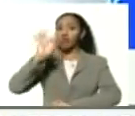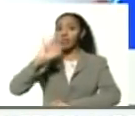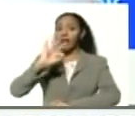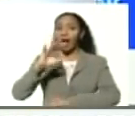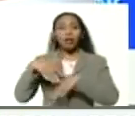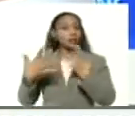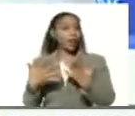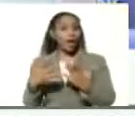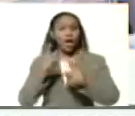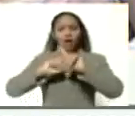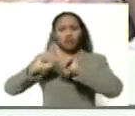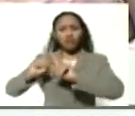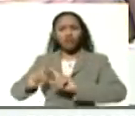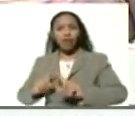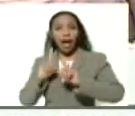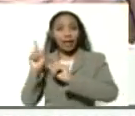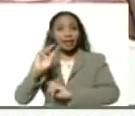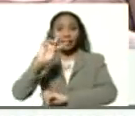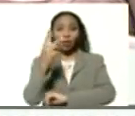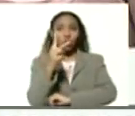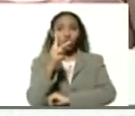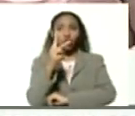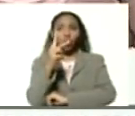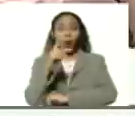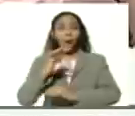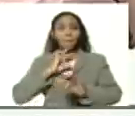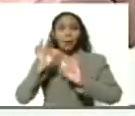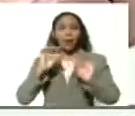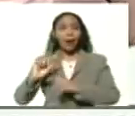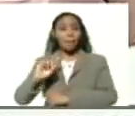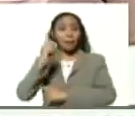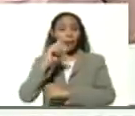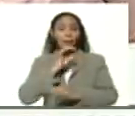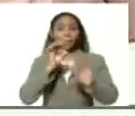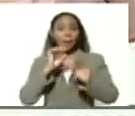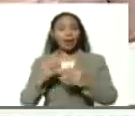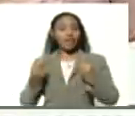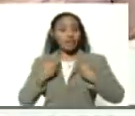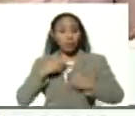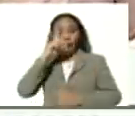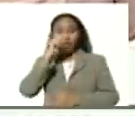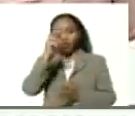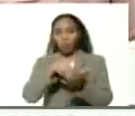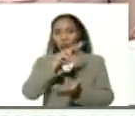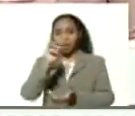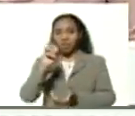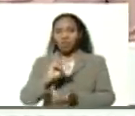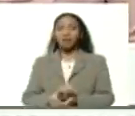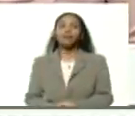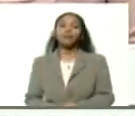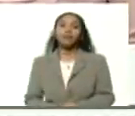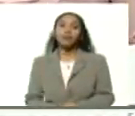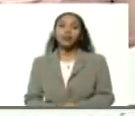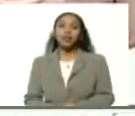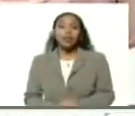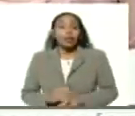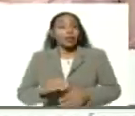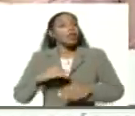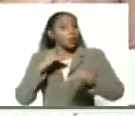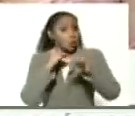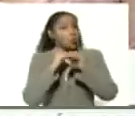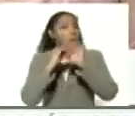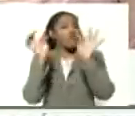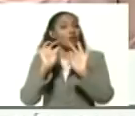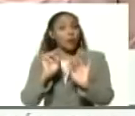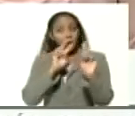que diferencian esta segunda ola de la primera ola que vivimos en el año 2020. Igualmente, cuando